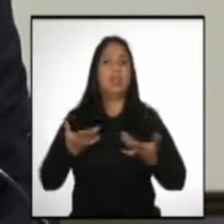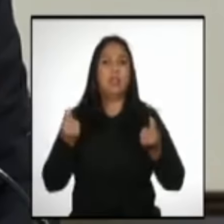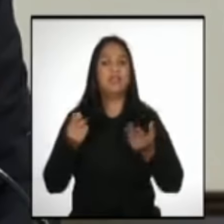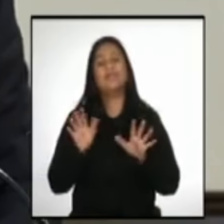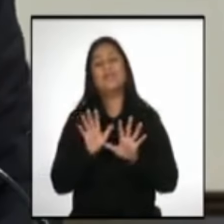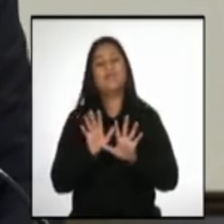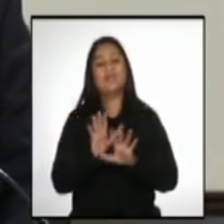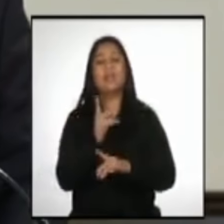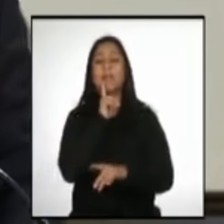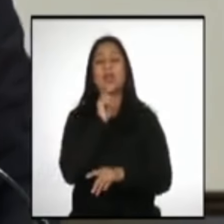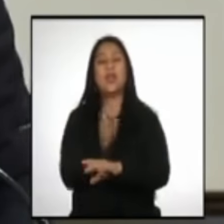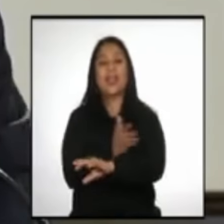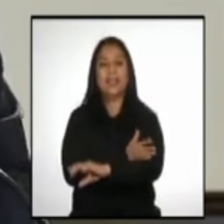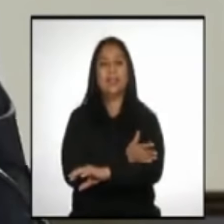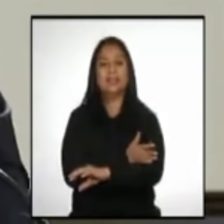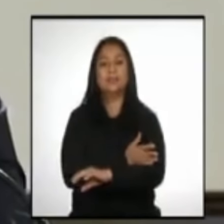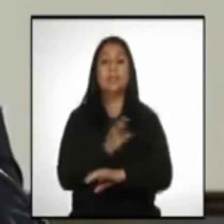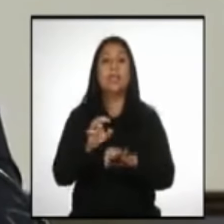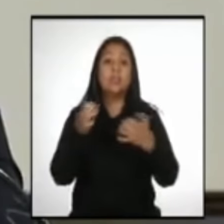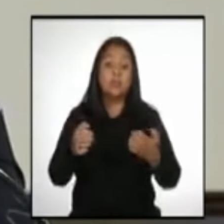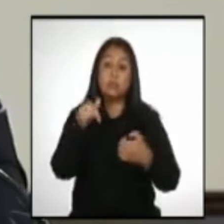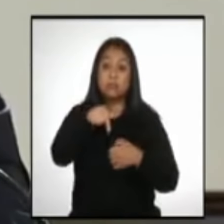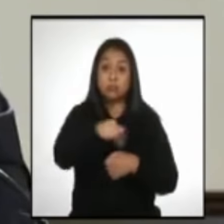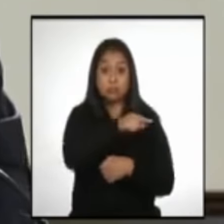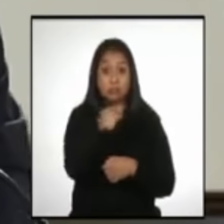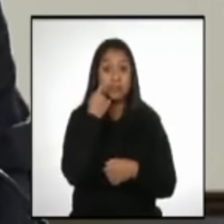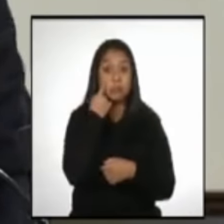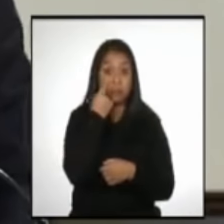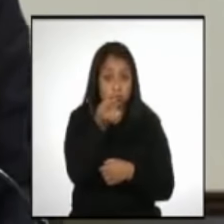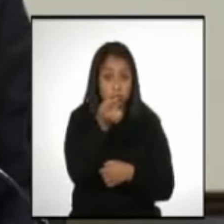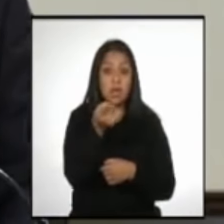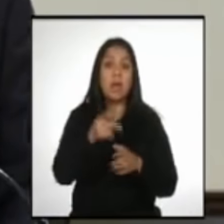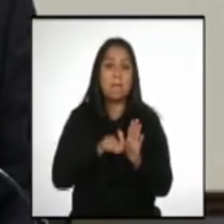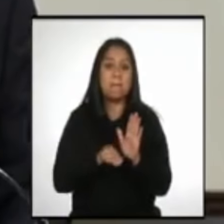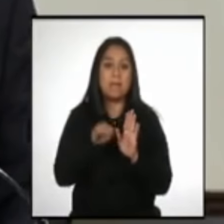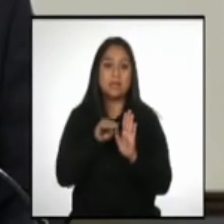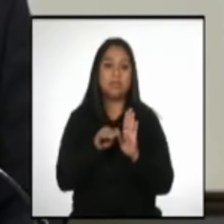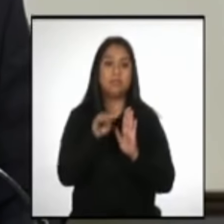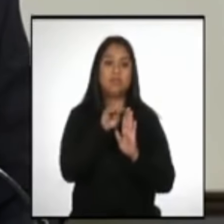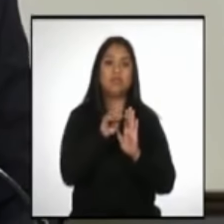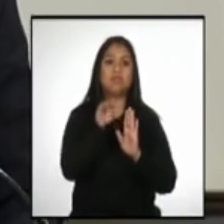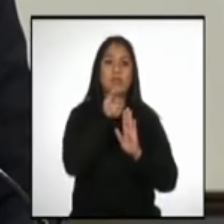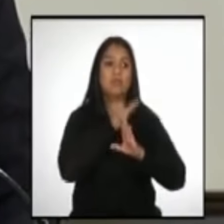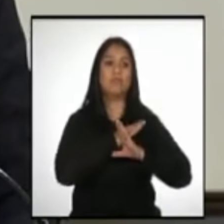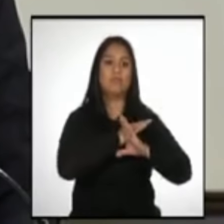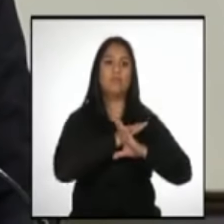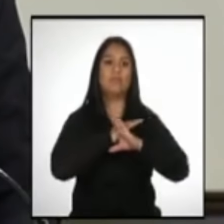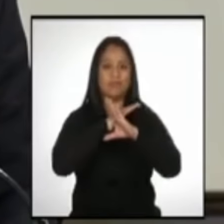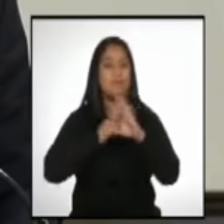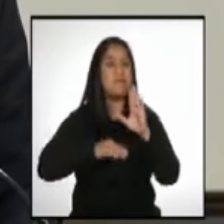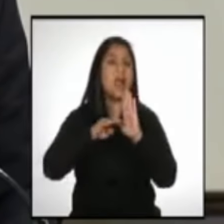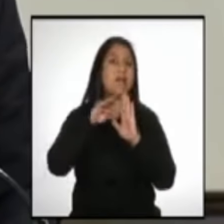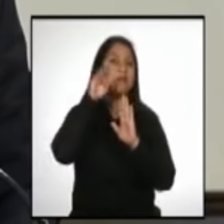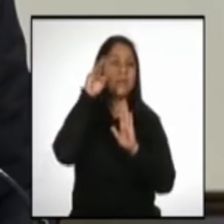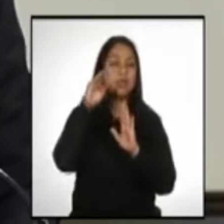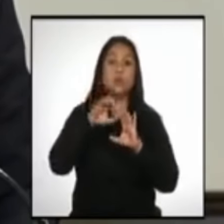hacer. Como ustedes se han ido dando cuenta, hemos ido aumentando las medidas. Hoy en la noche, tipo